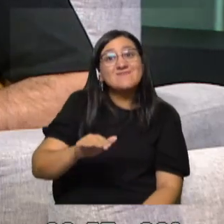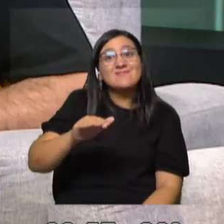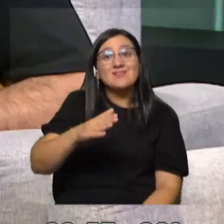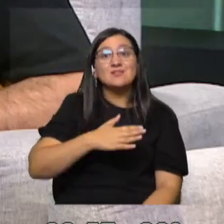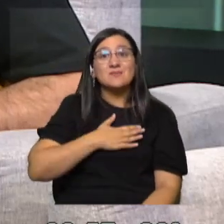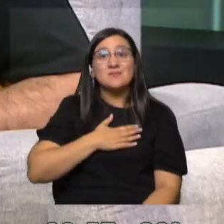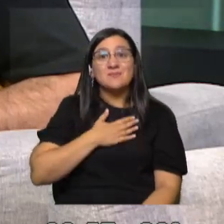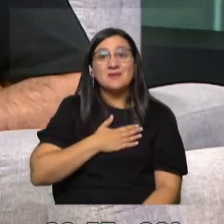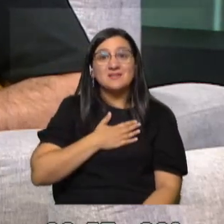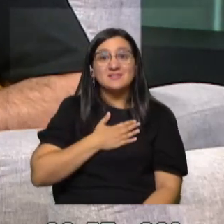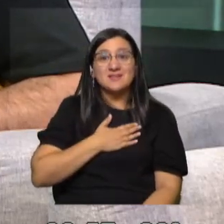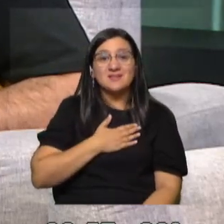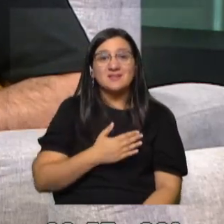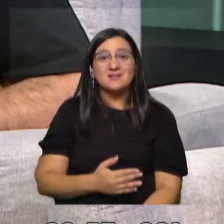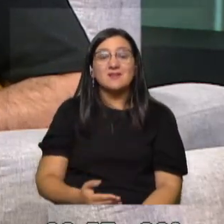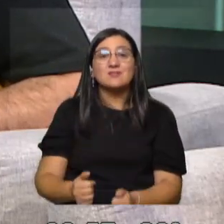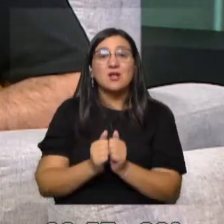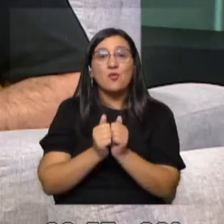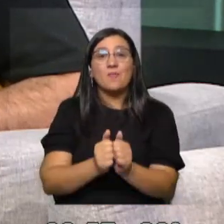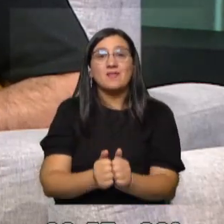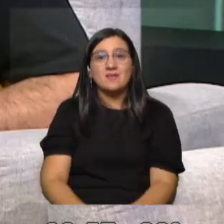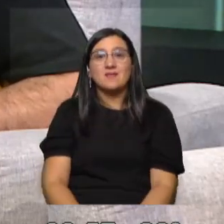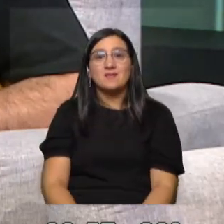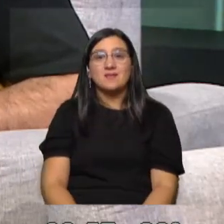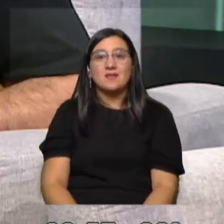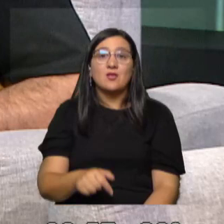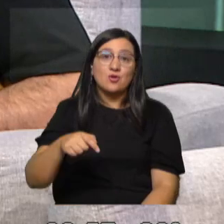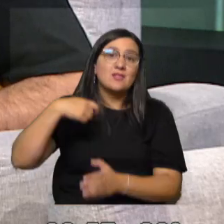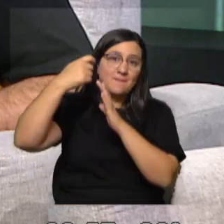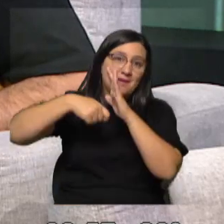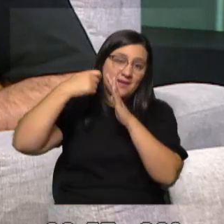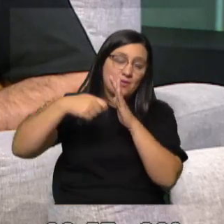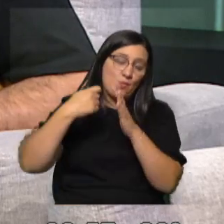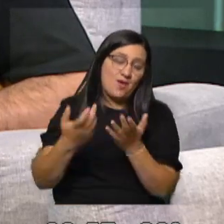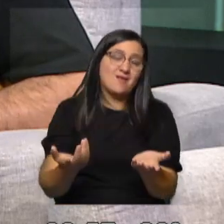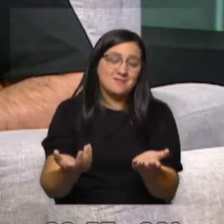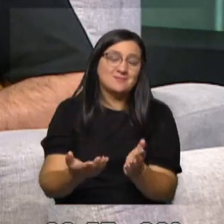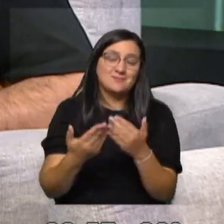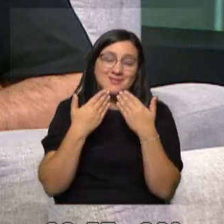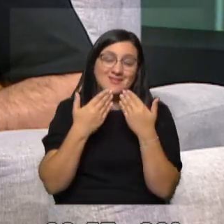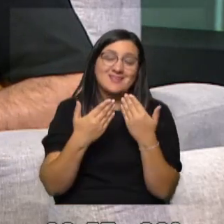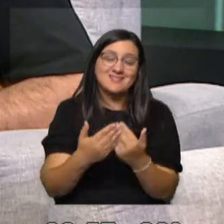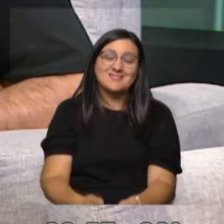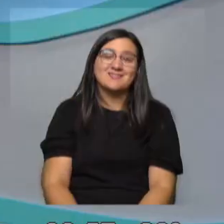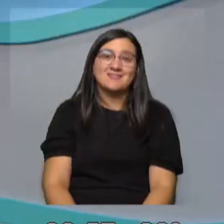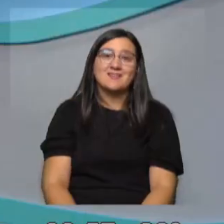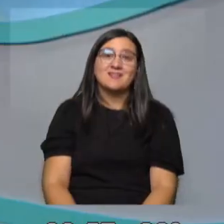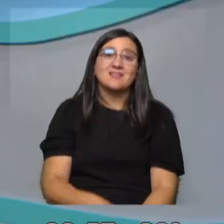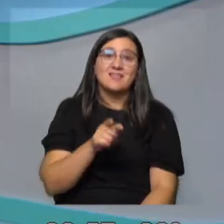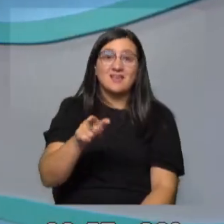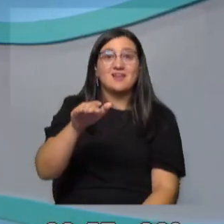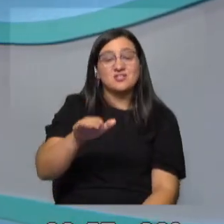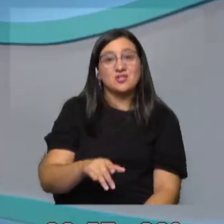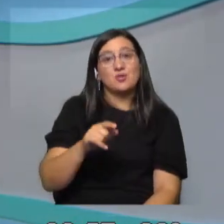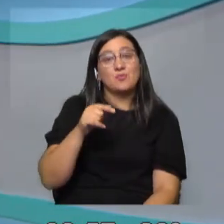placer que esté por acá con nosotros en este país. Y con este peliculón, así que muchas gracias por acompañarnos. Desde que él era chiquito. Chiquito, porque claro,